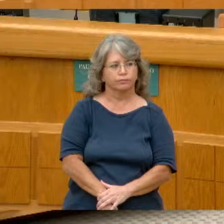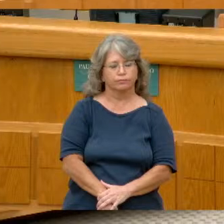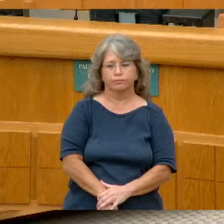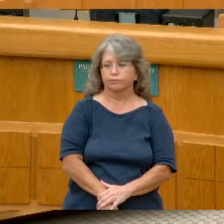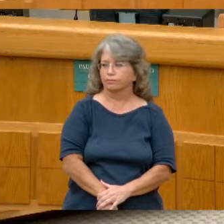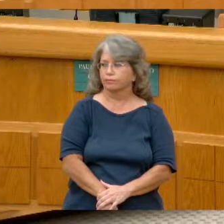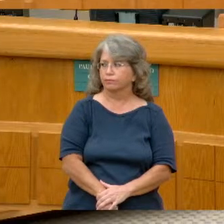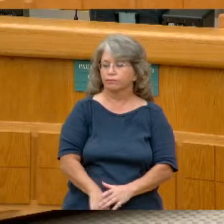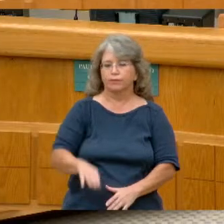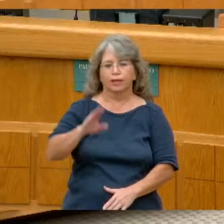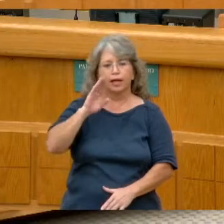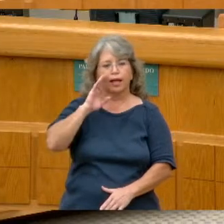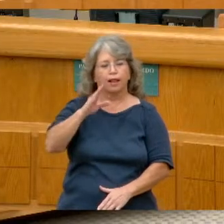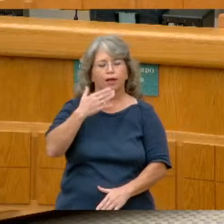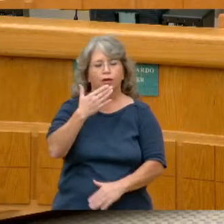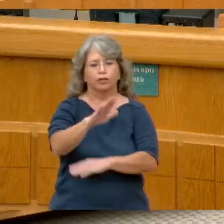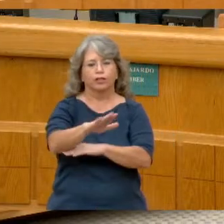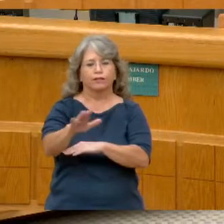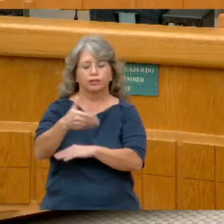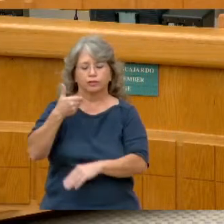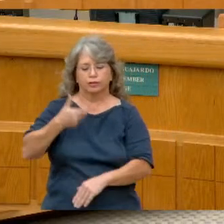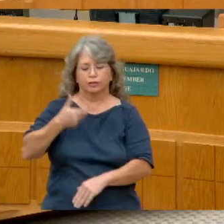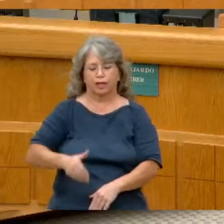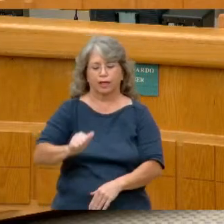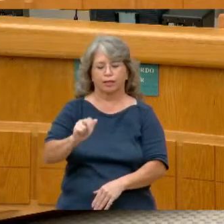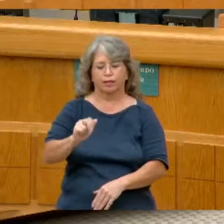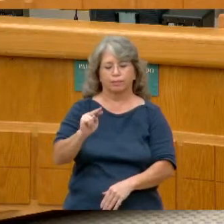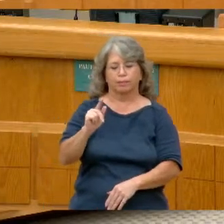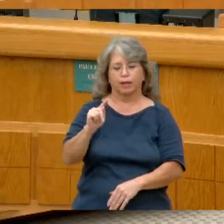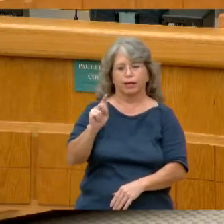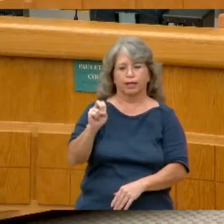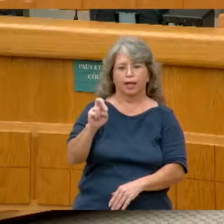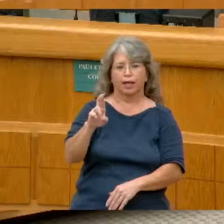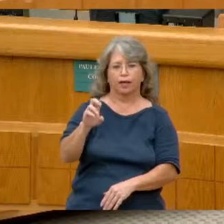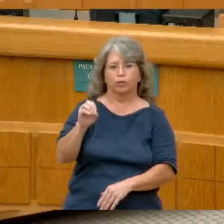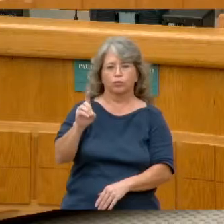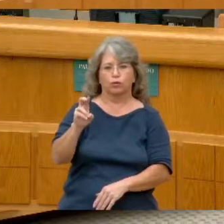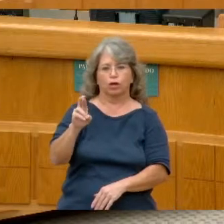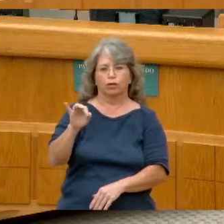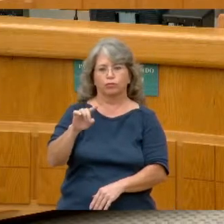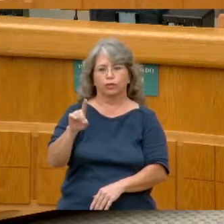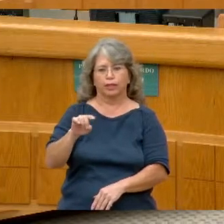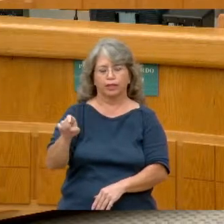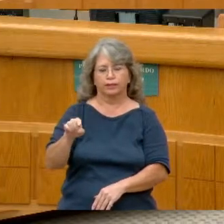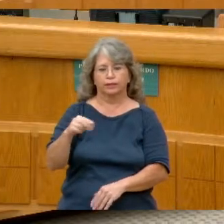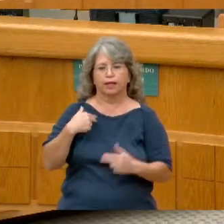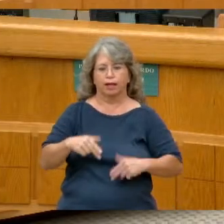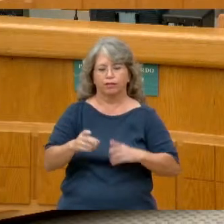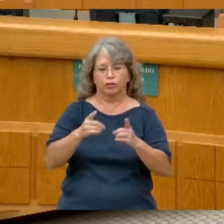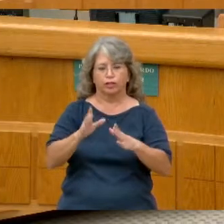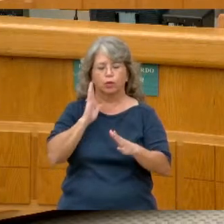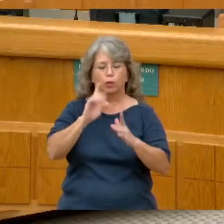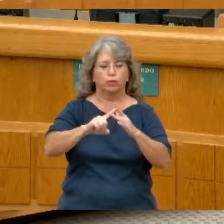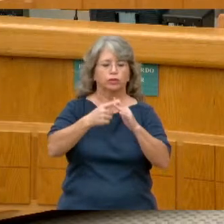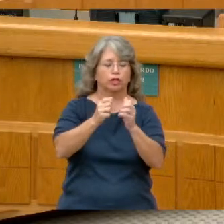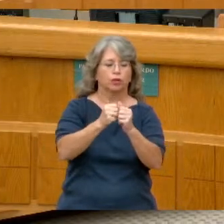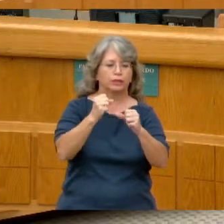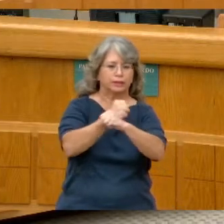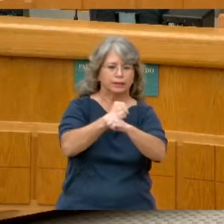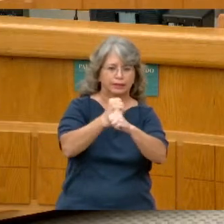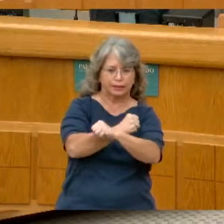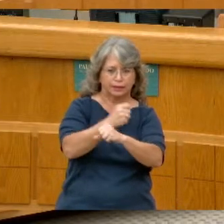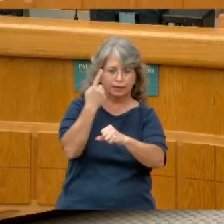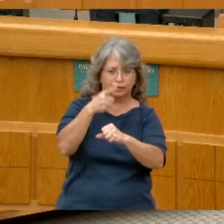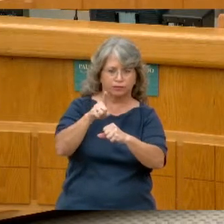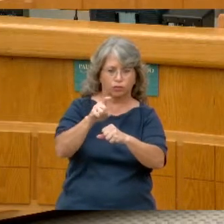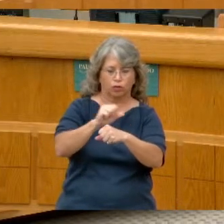Hi, good afternoon. Annette Rodriguez, Public Health Director, and we're going to start out with the COVID-19 statistics. So the first slide you see up